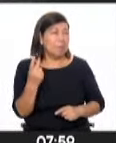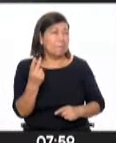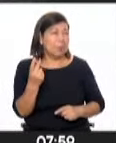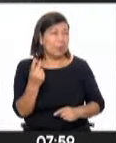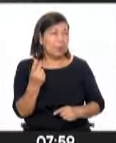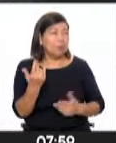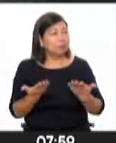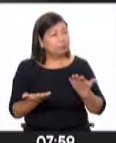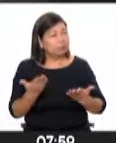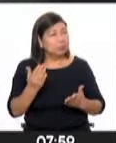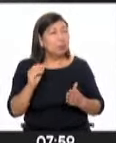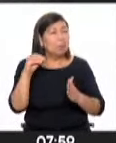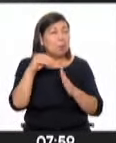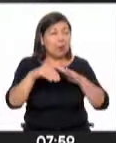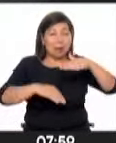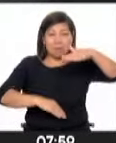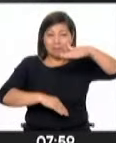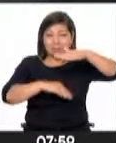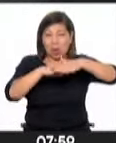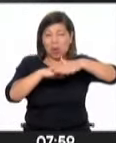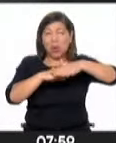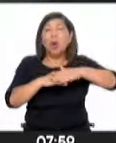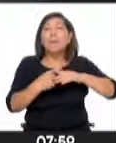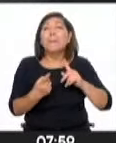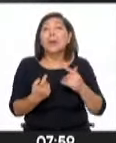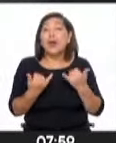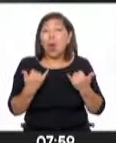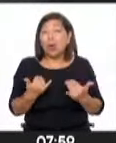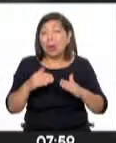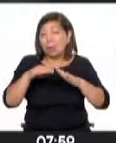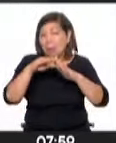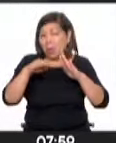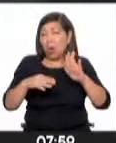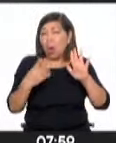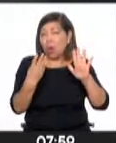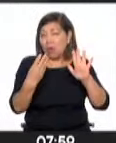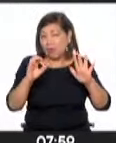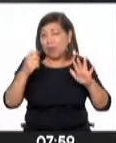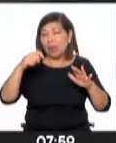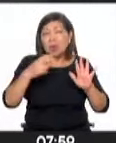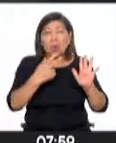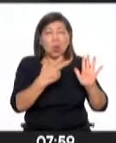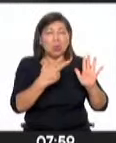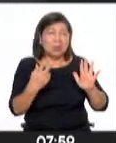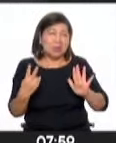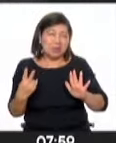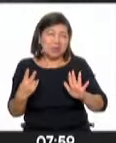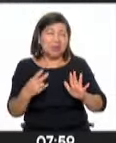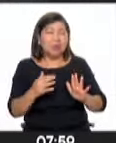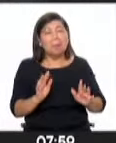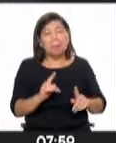de ese momento puso un tope a las tasas de interés, que hoy día están por debajo del 90%,